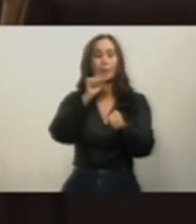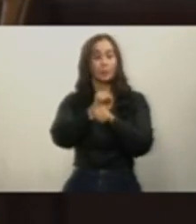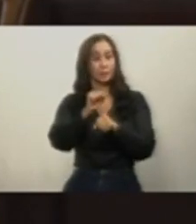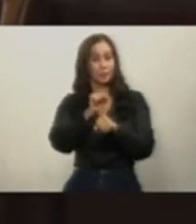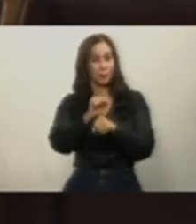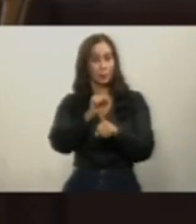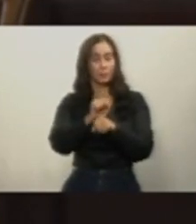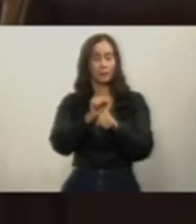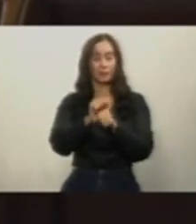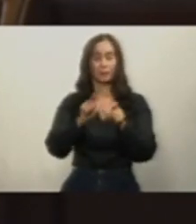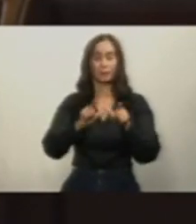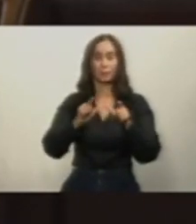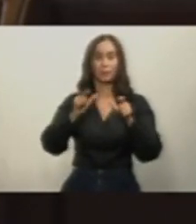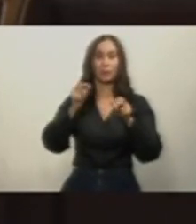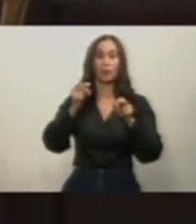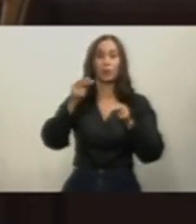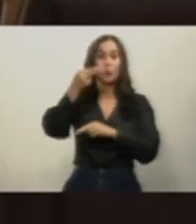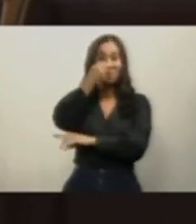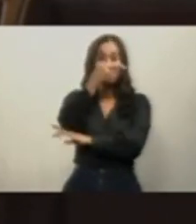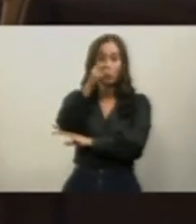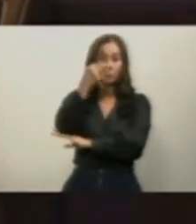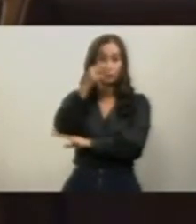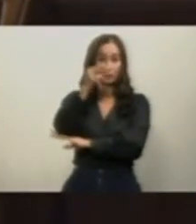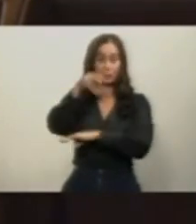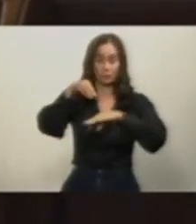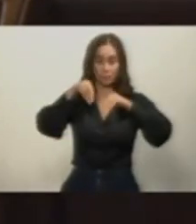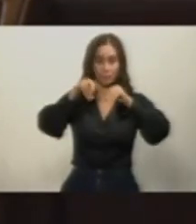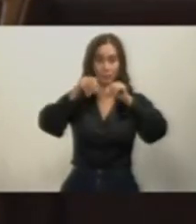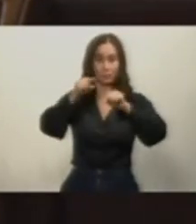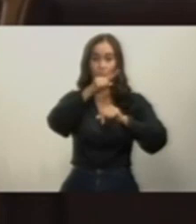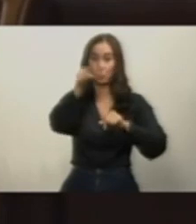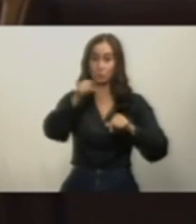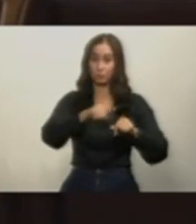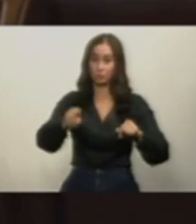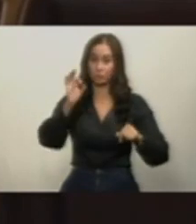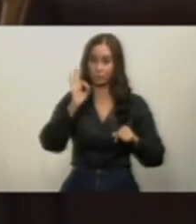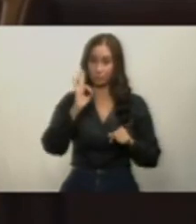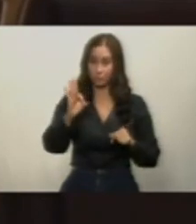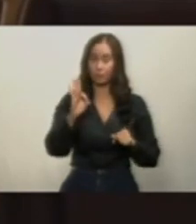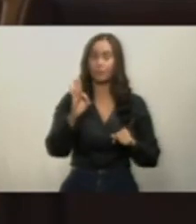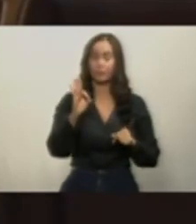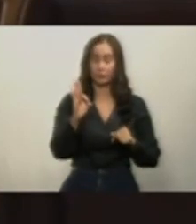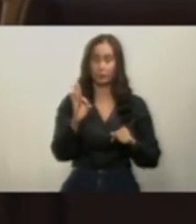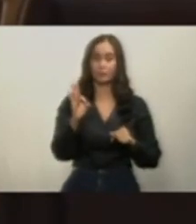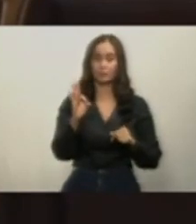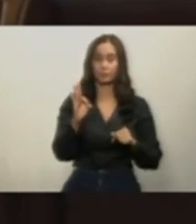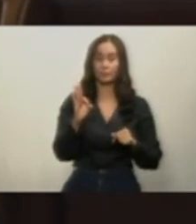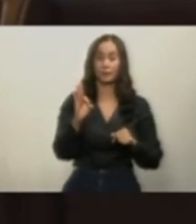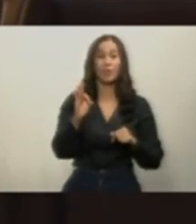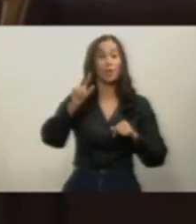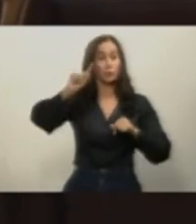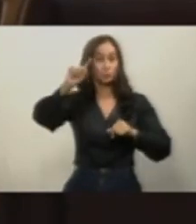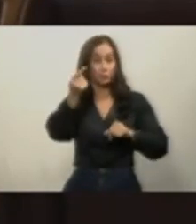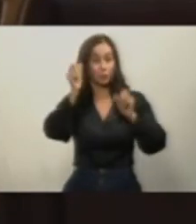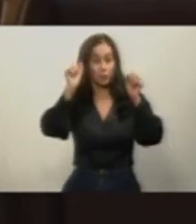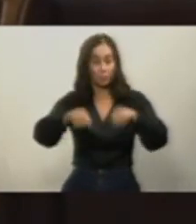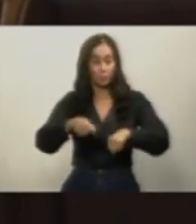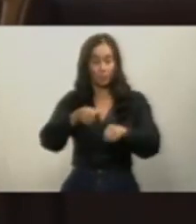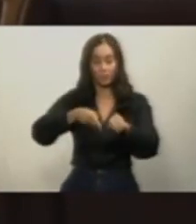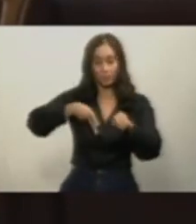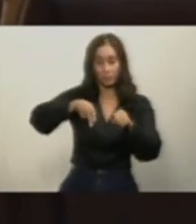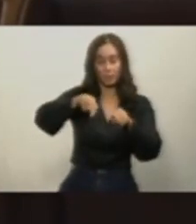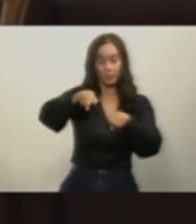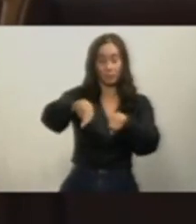de los sectores de hotelería minería y zonas francas exclusivamente durante el ejercicio de sus